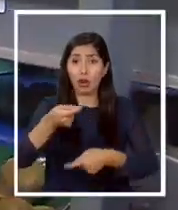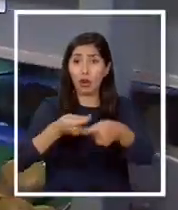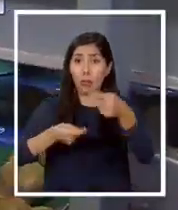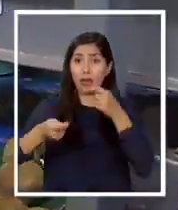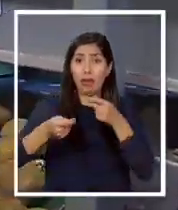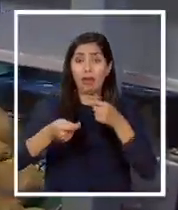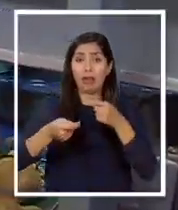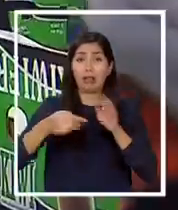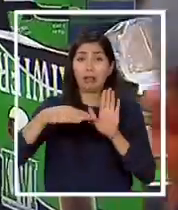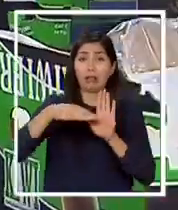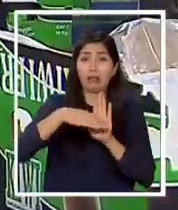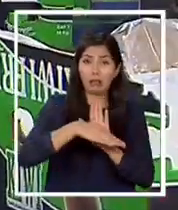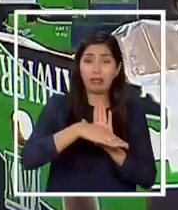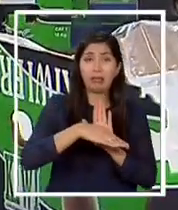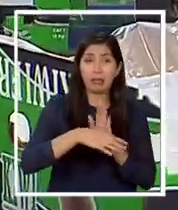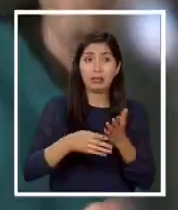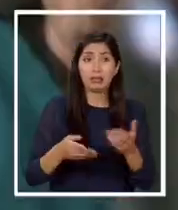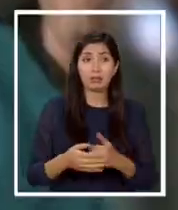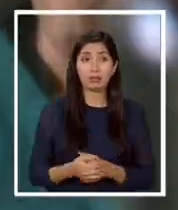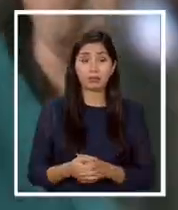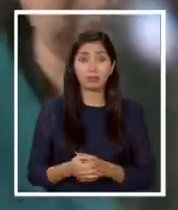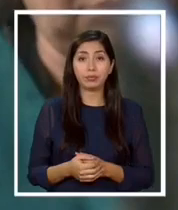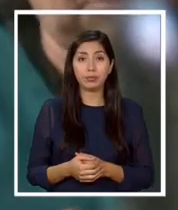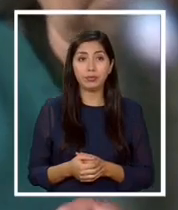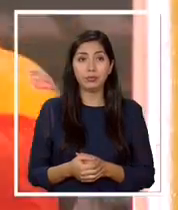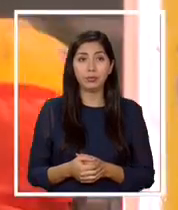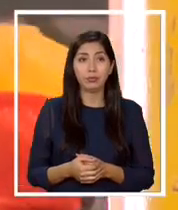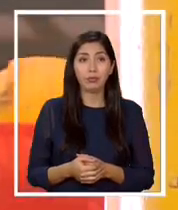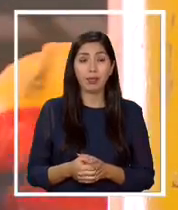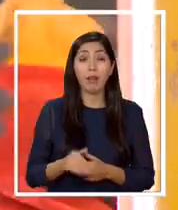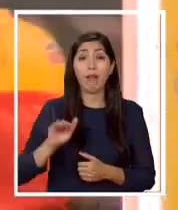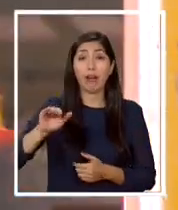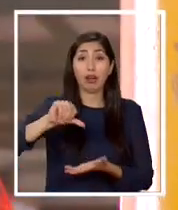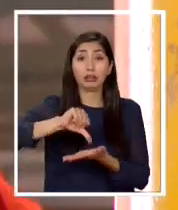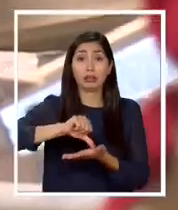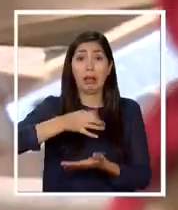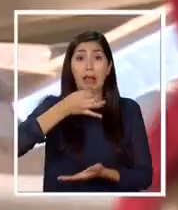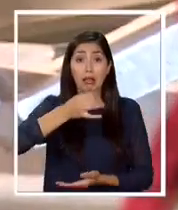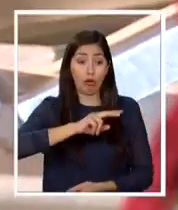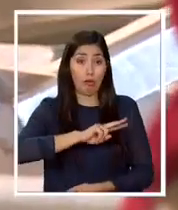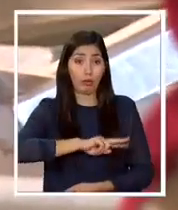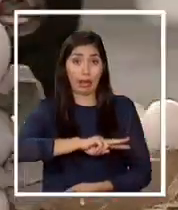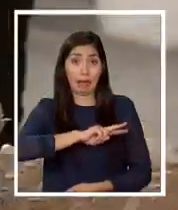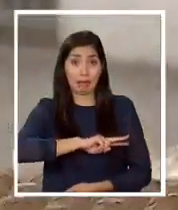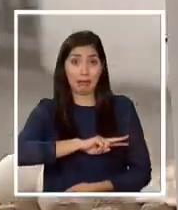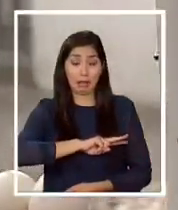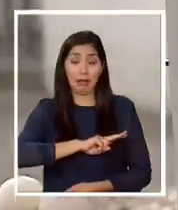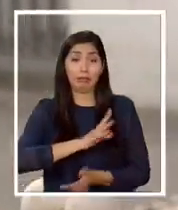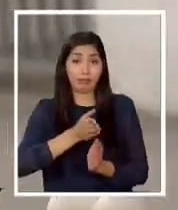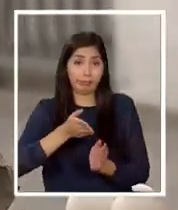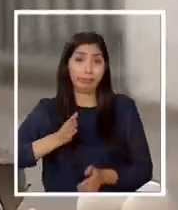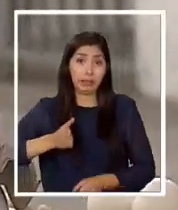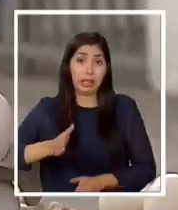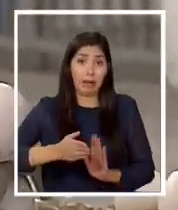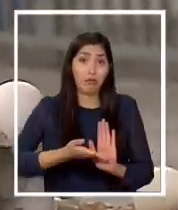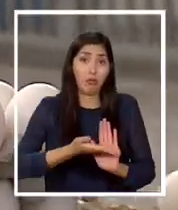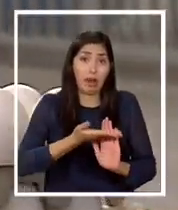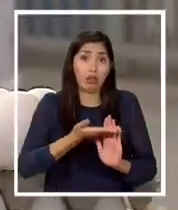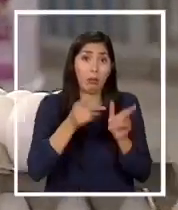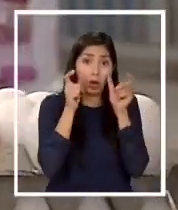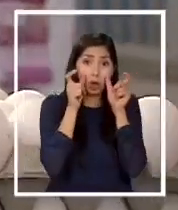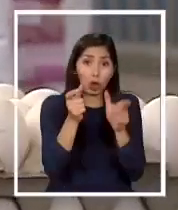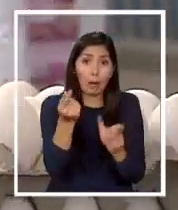una velocidad menor a lo esperado, dijo el Banco Central, que seguirá subiendo la tasa de interés buscando contener la inflación.